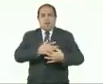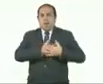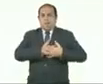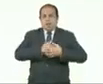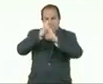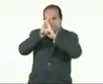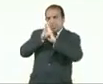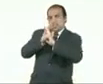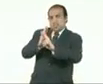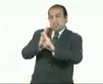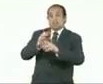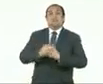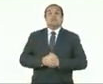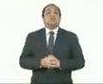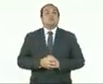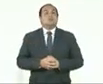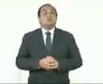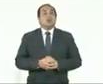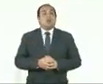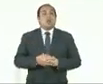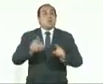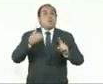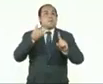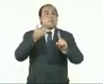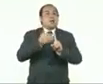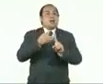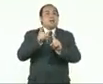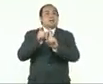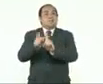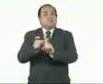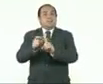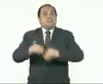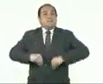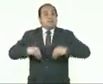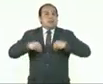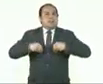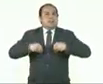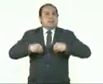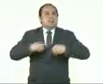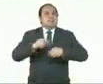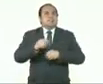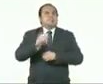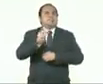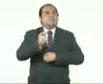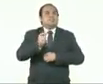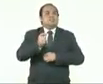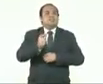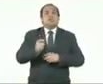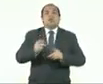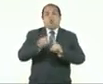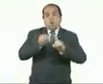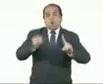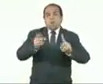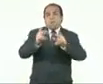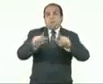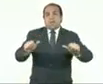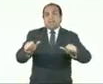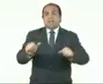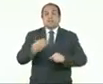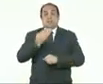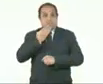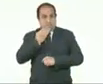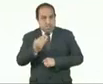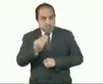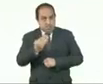todo su respeto para la defensa de la vida, y simplemente es paz y bien. La